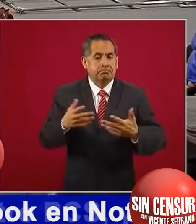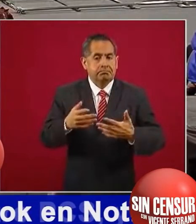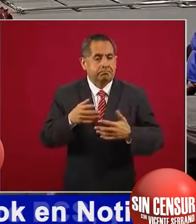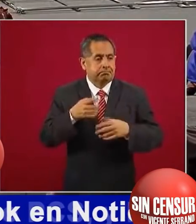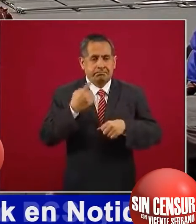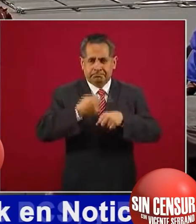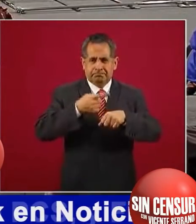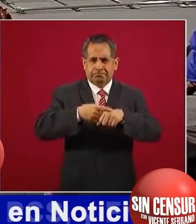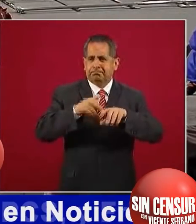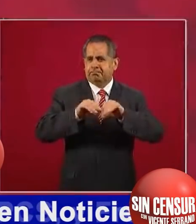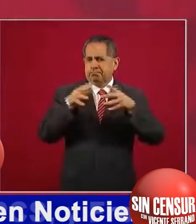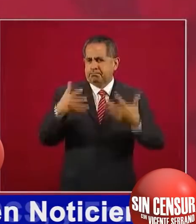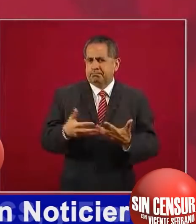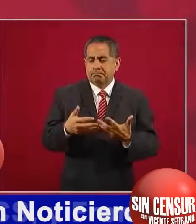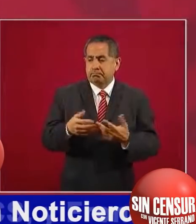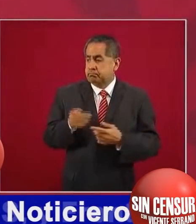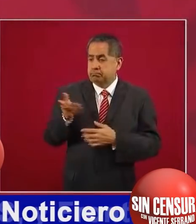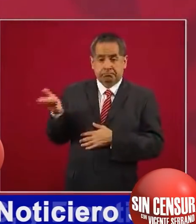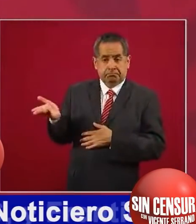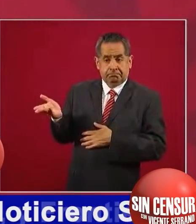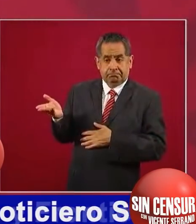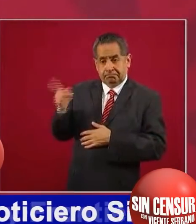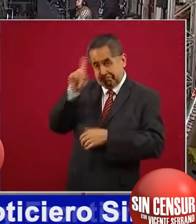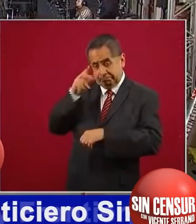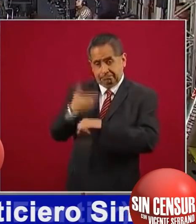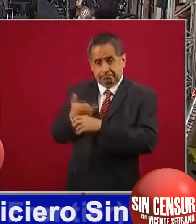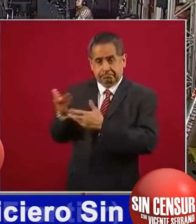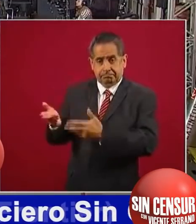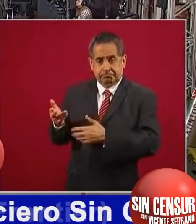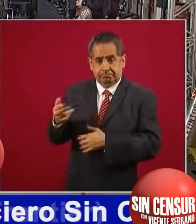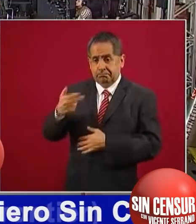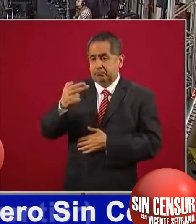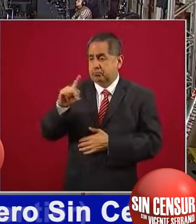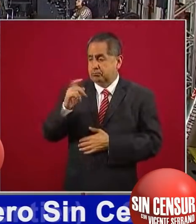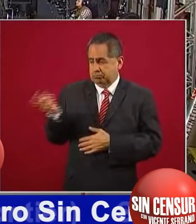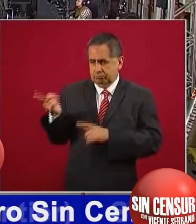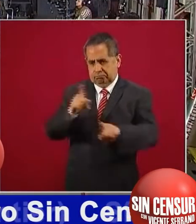pandemia. Y aquí está, es Hugo. A ver.